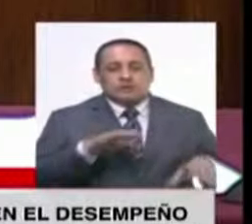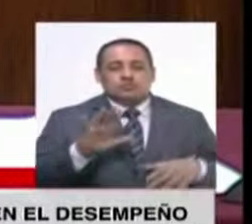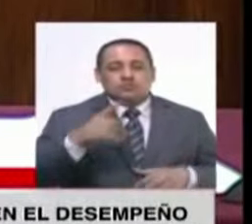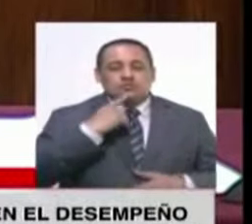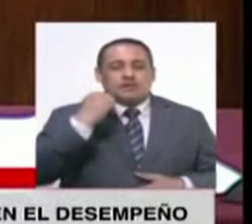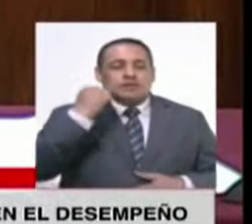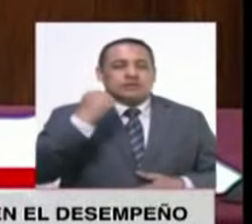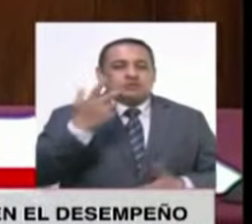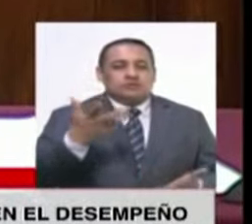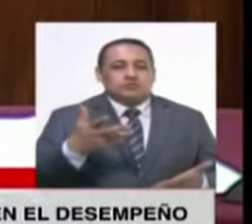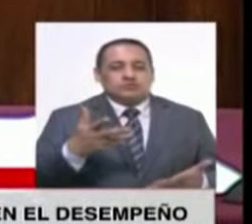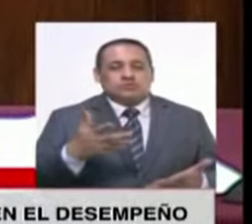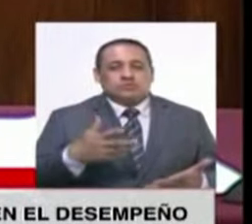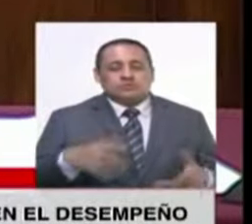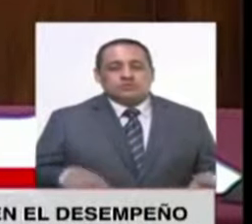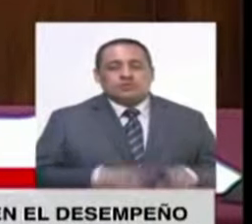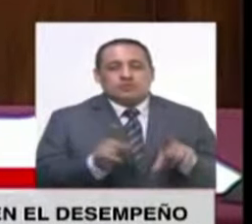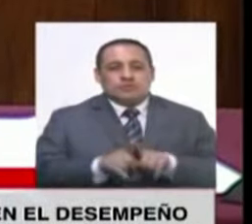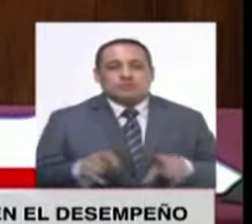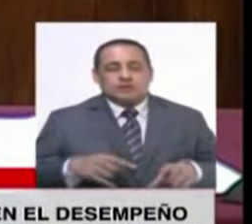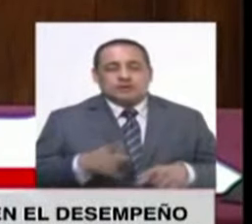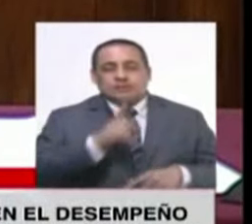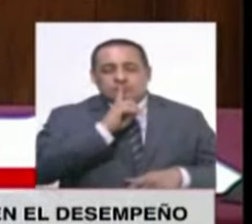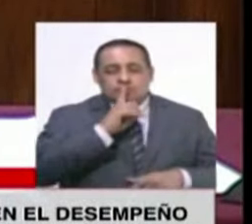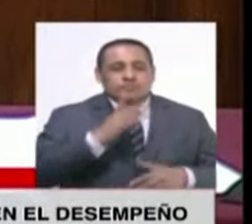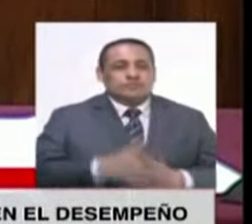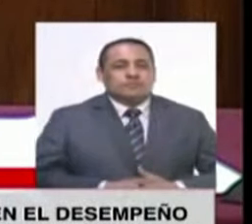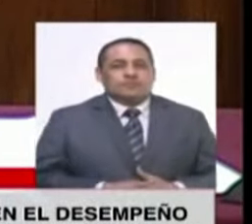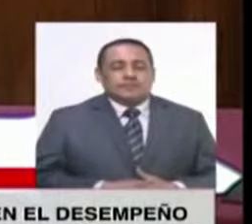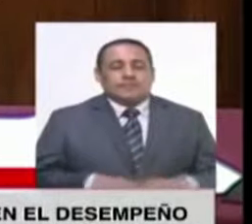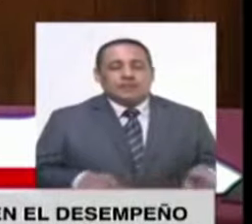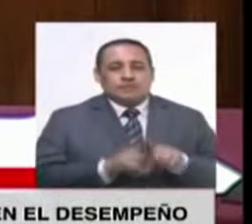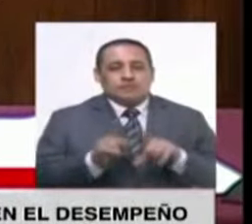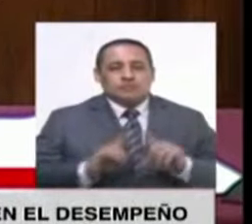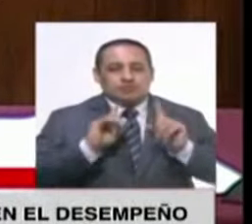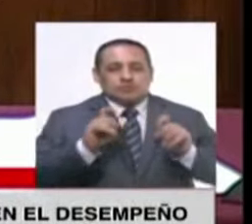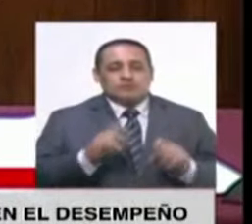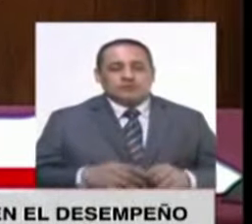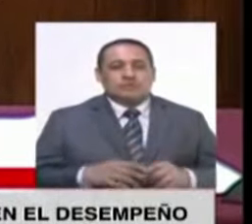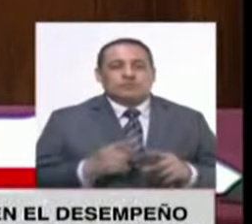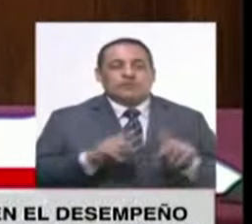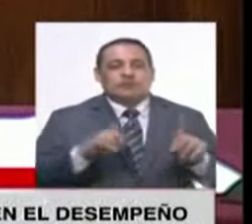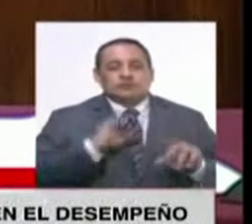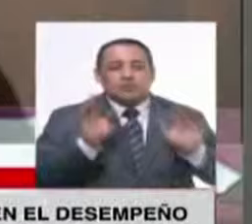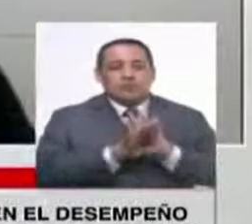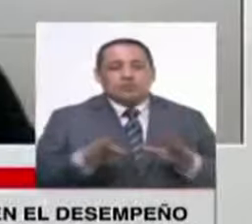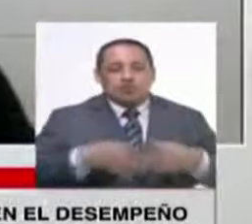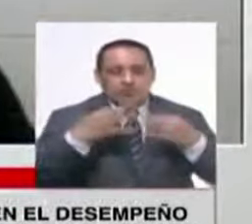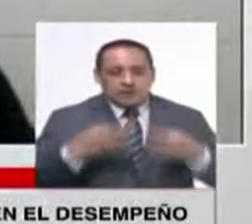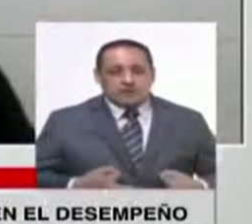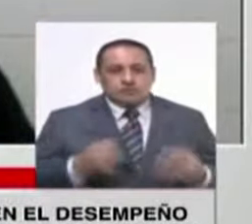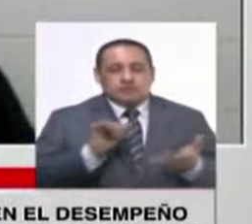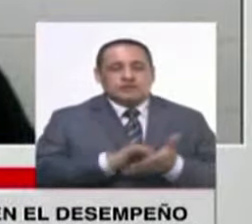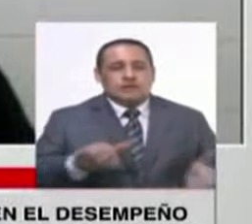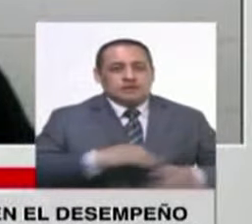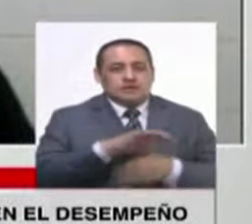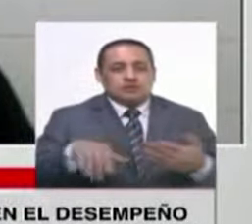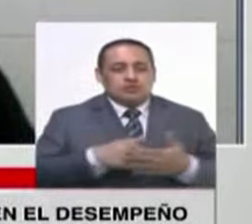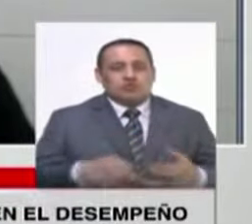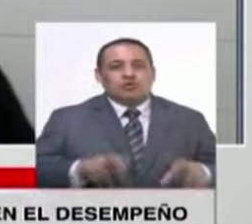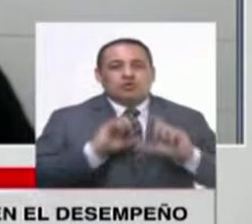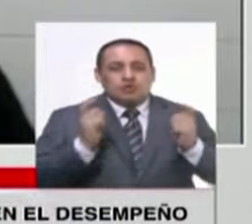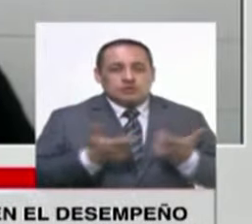su uso de guardar silencio respecto a su pregunta. pero ya. La obligación de todos los congresistas